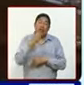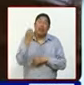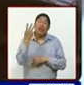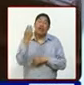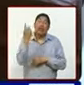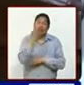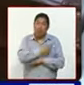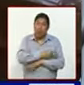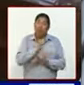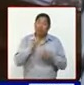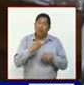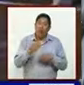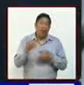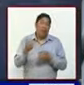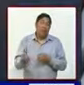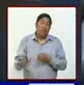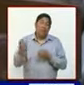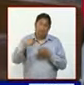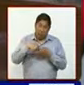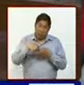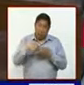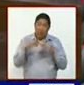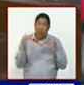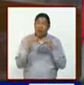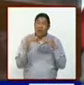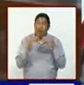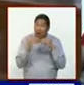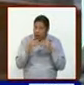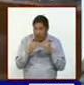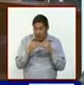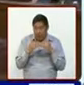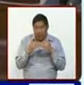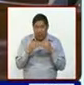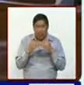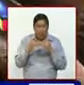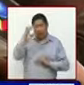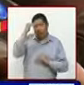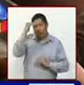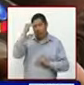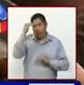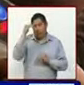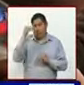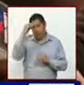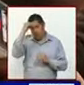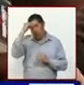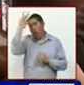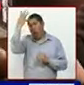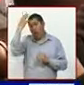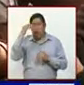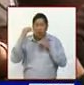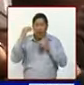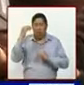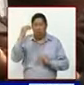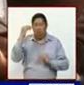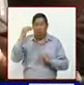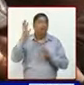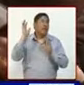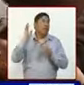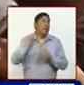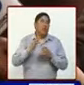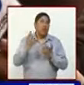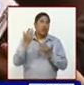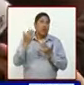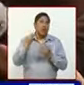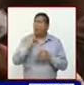pueda subsanar los espacios que no han cumplido la paridad. En ese caso, nosotros creemos que con la voluntad política necesaria, el